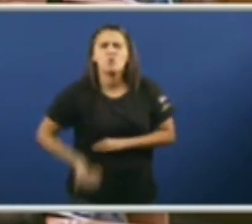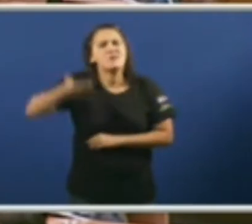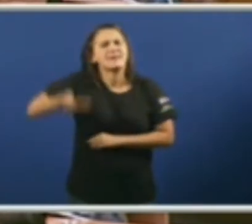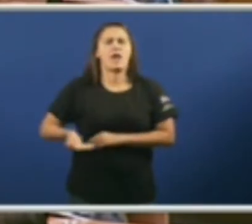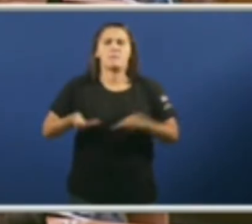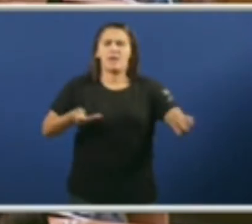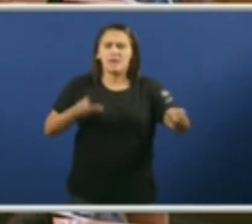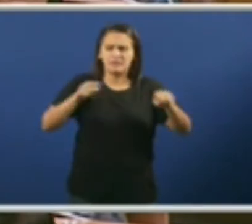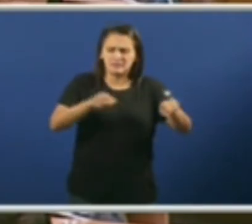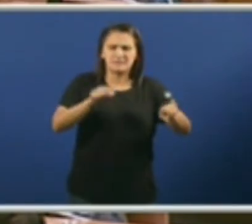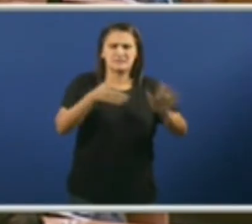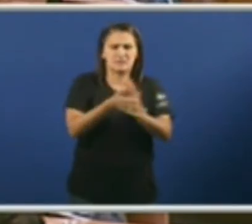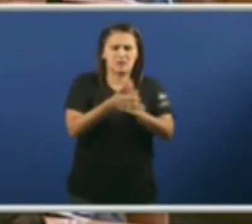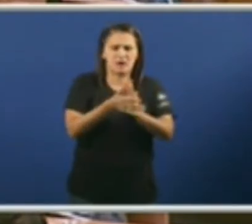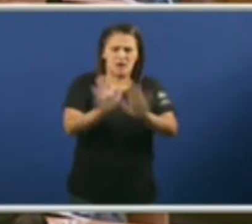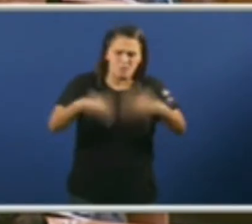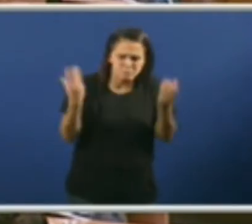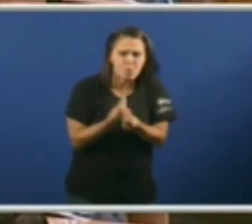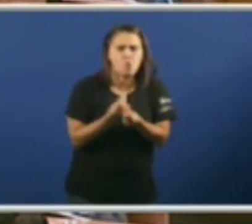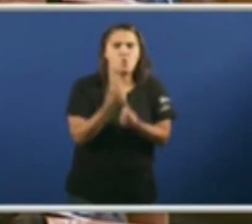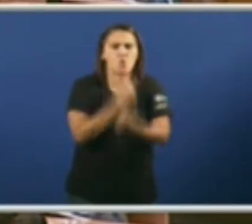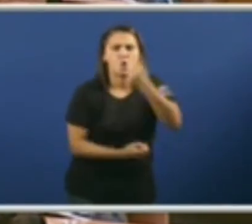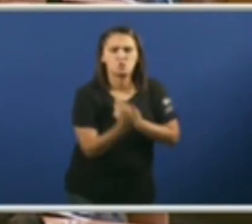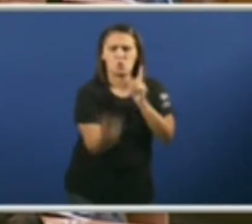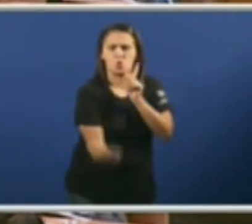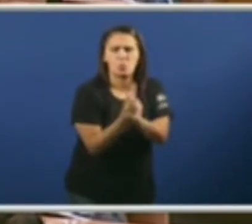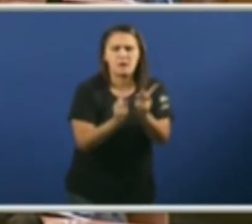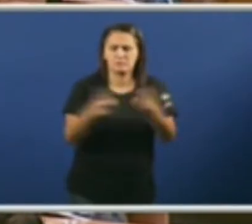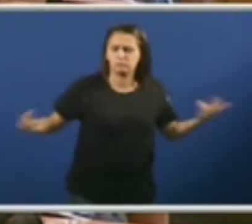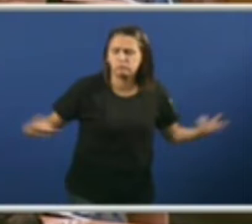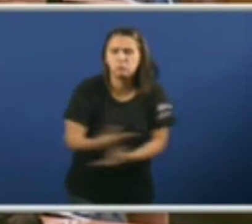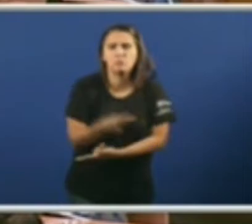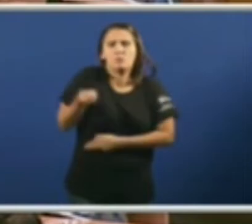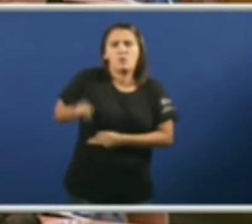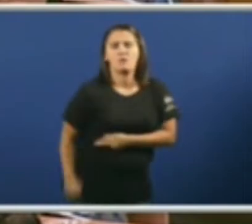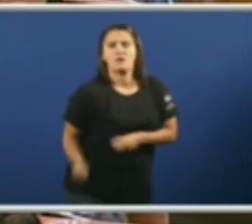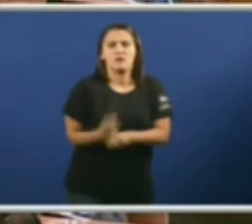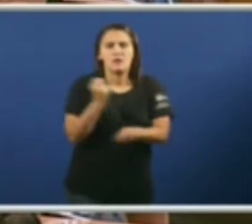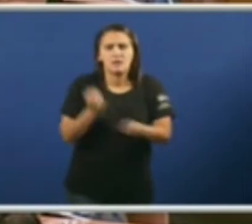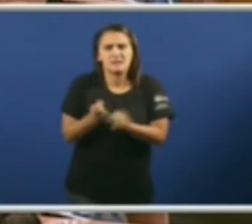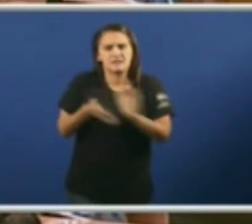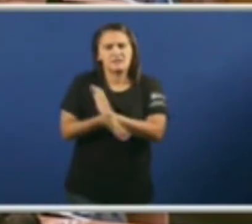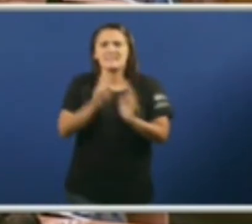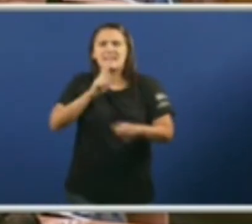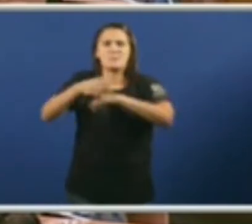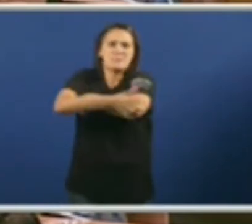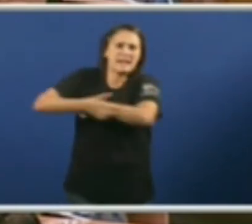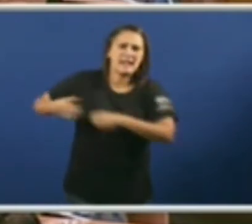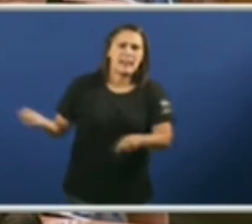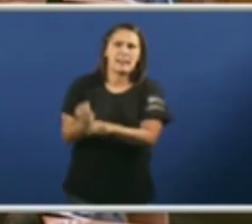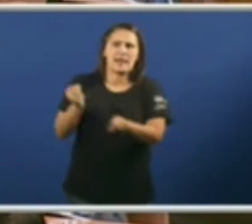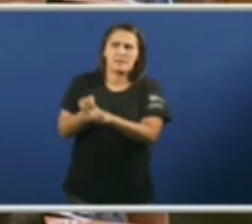Aí está a masificación das consultas, a redución de profesionais, aí está a precariedade laboral até